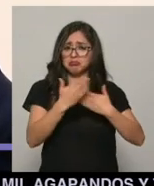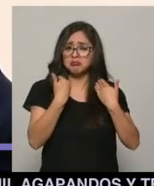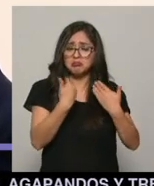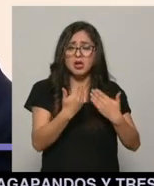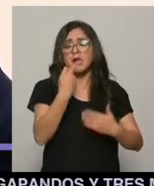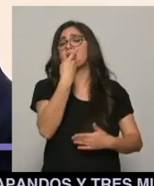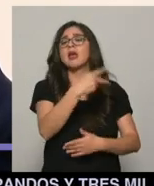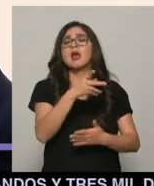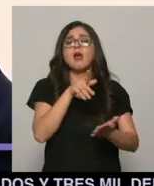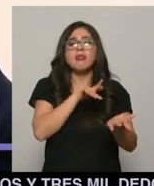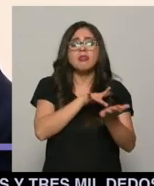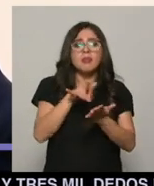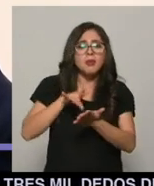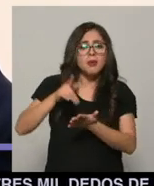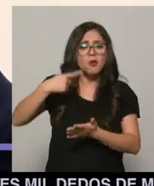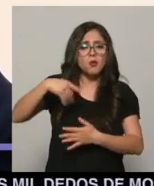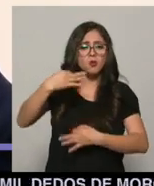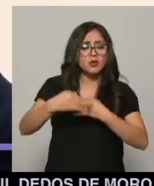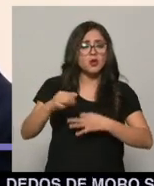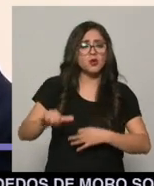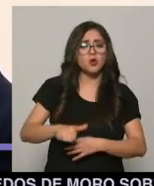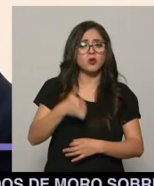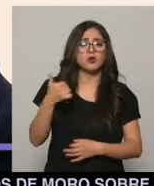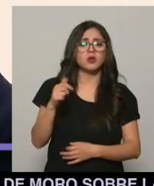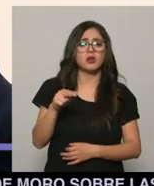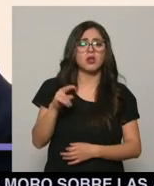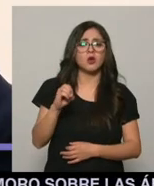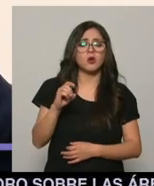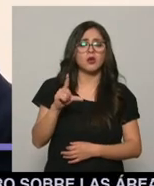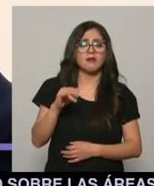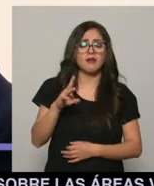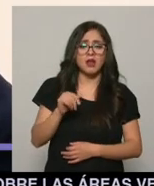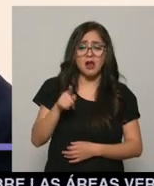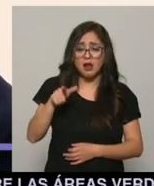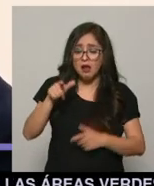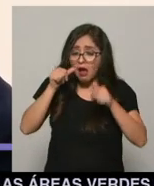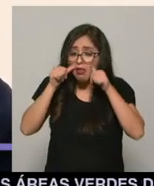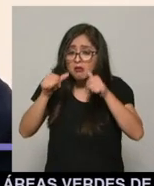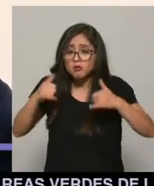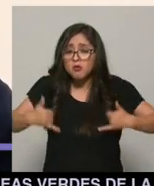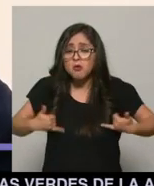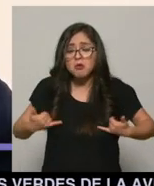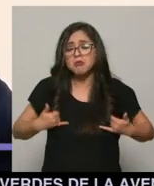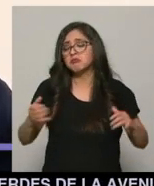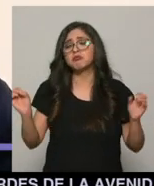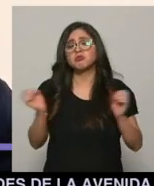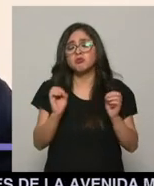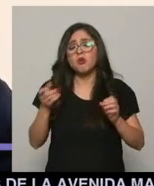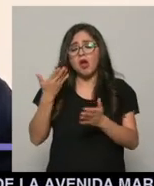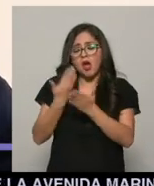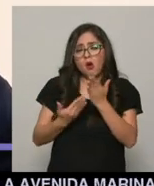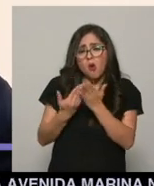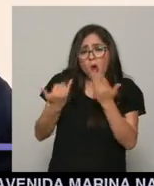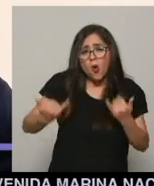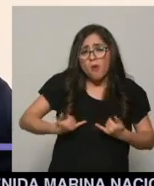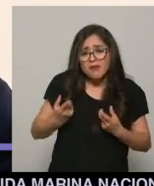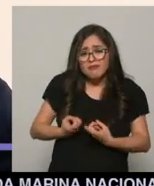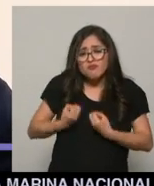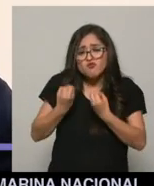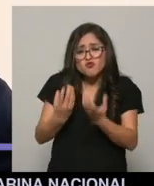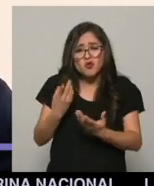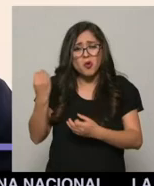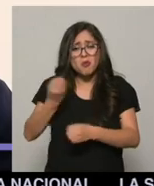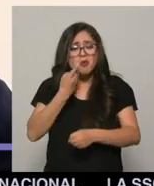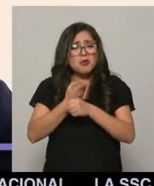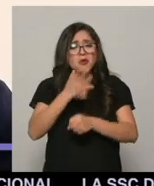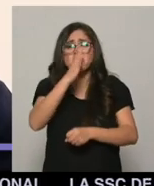la justicia. El modelo neoliberal a los jóvenes nunca les puso atención, al contrario, los dejó sin oportunidades ni de estudiar,